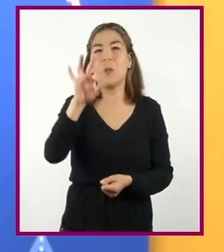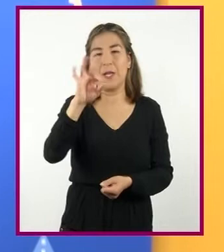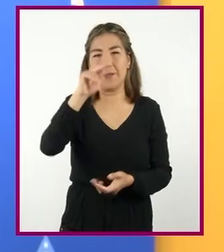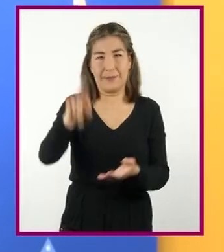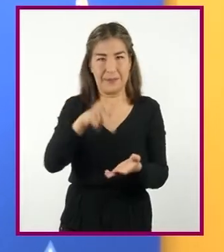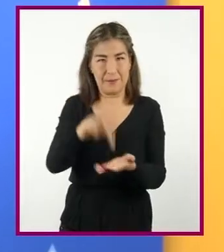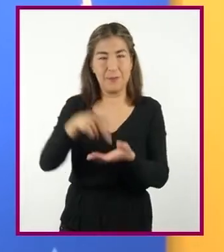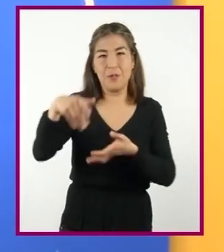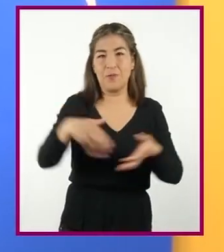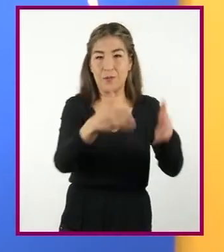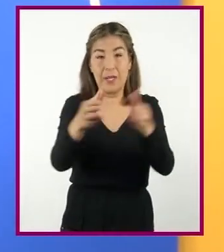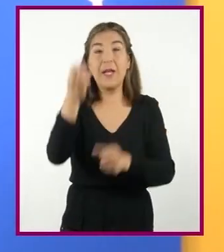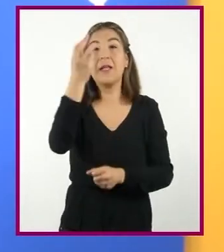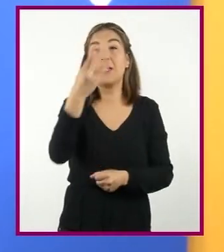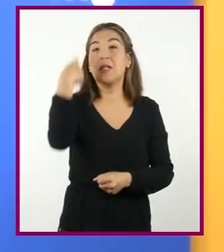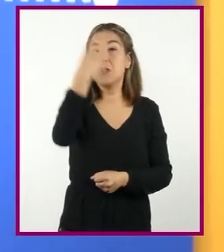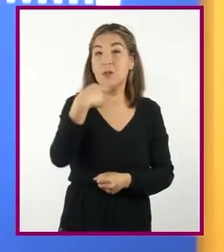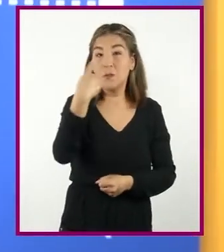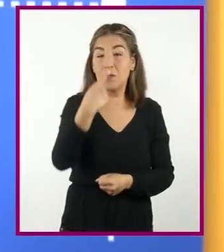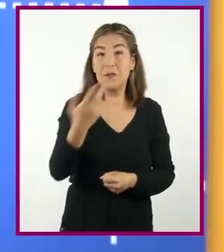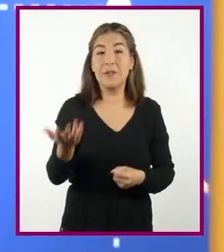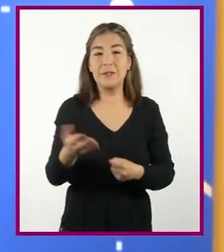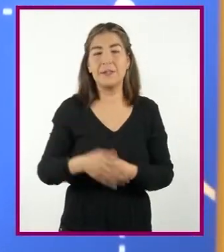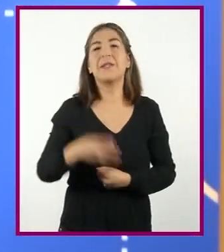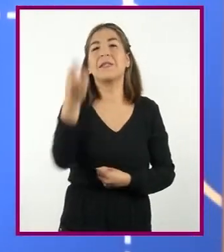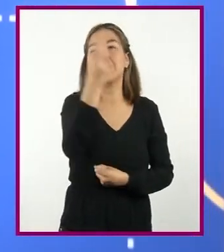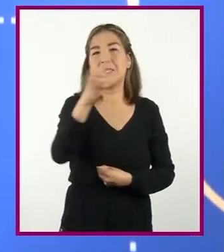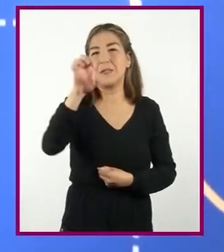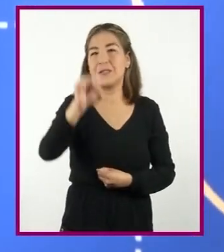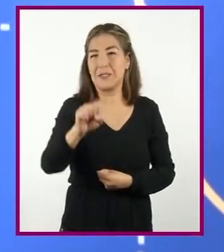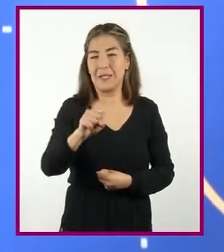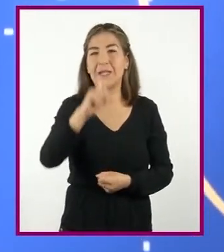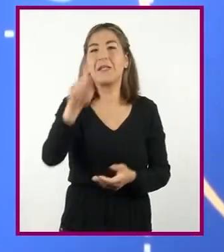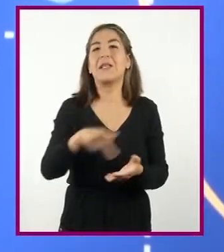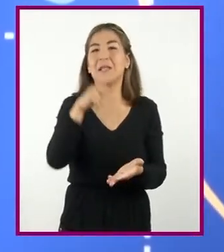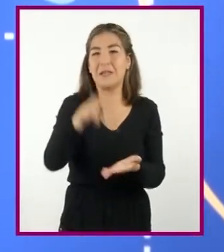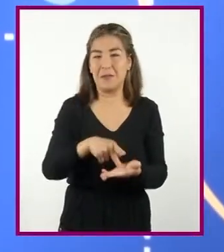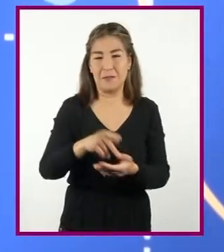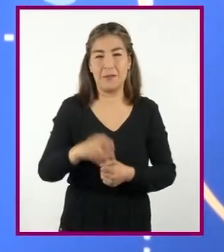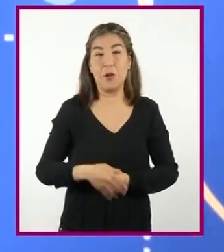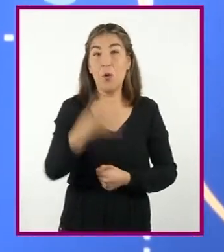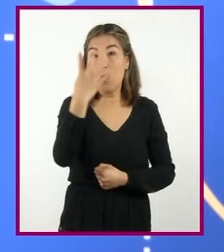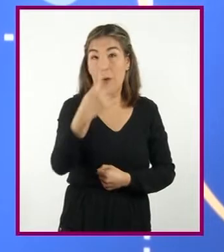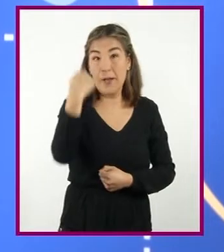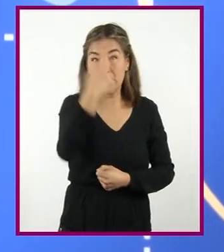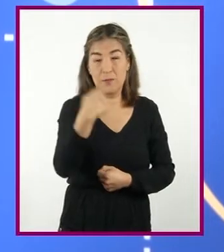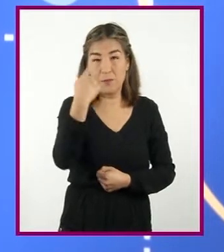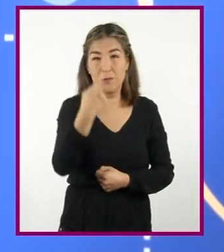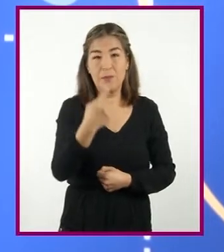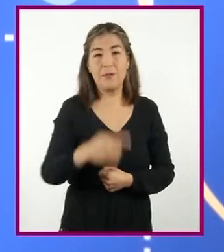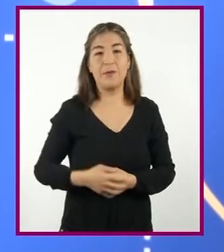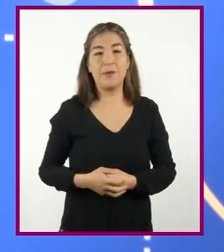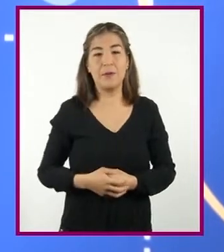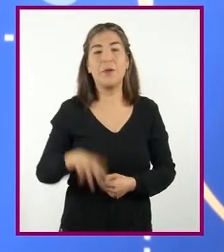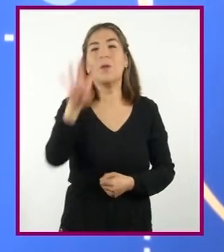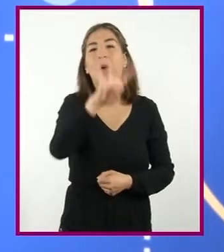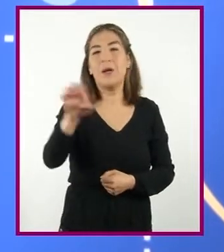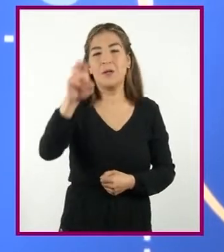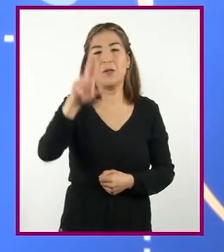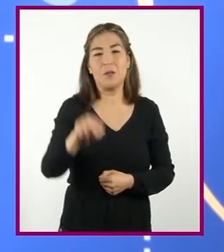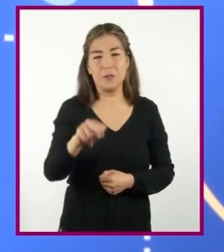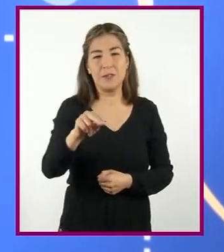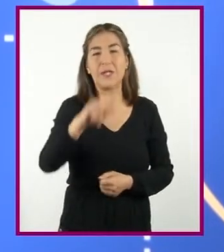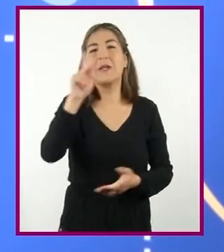kilómetros, en 3 horas recorre 360 kilómetros, en 4 horas recorre